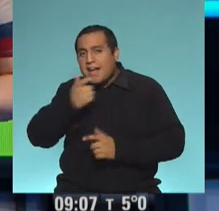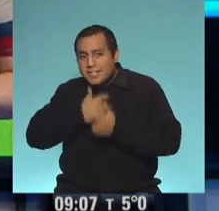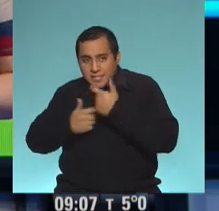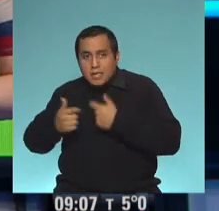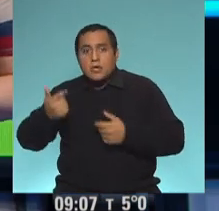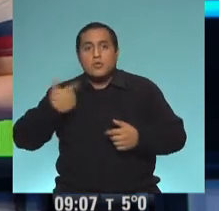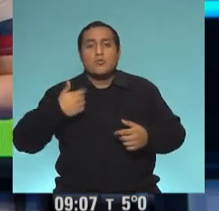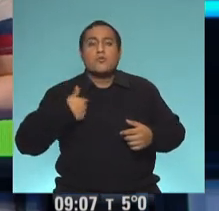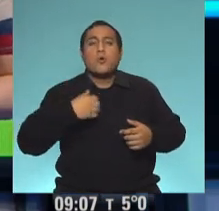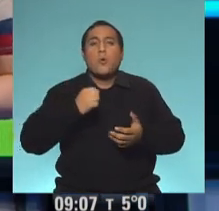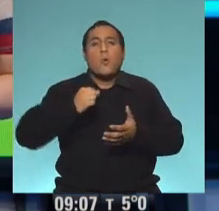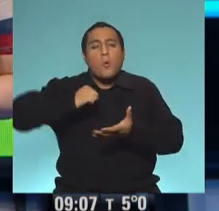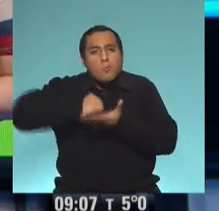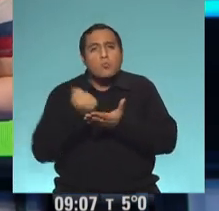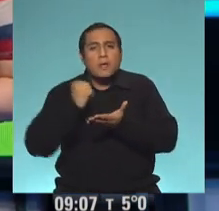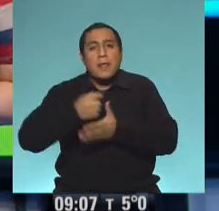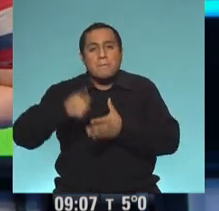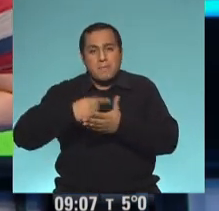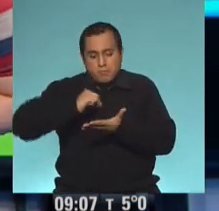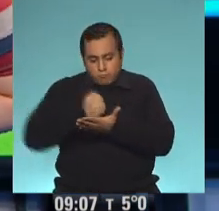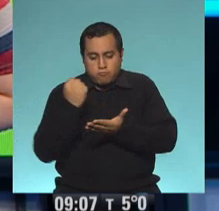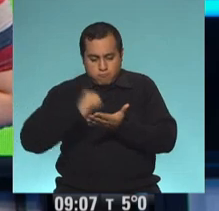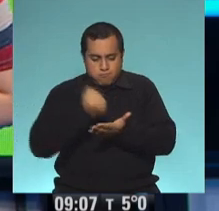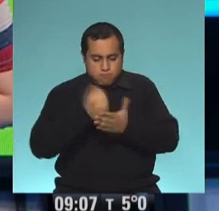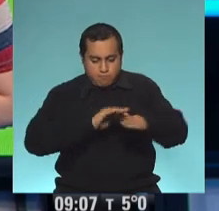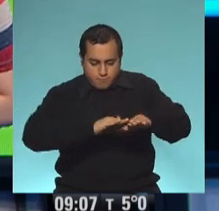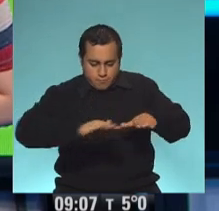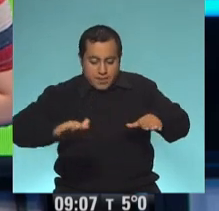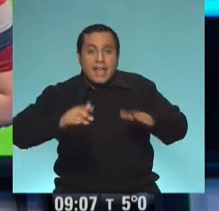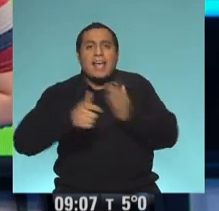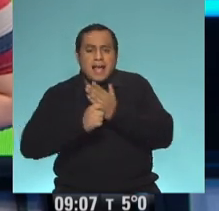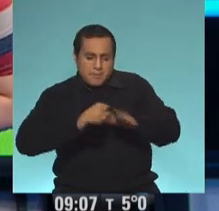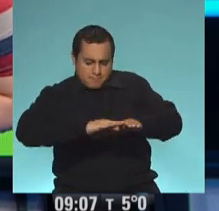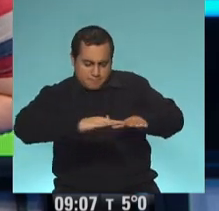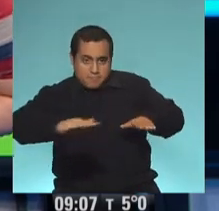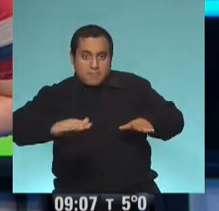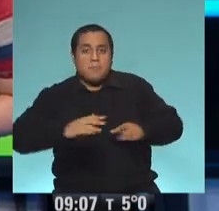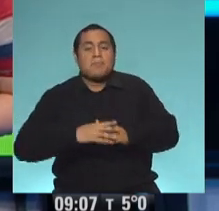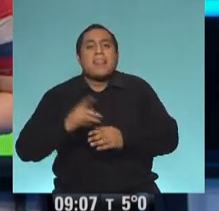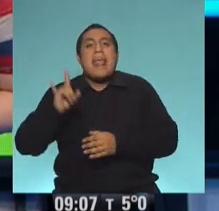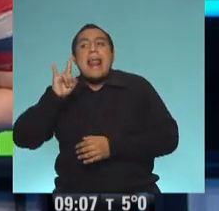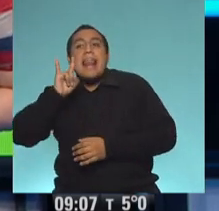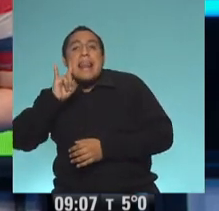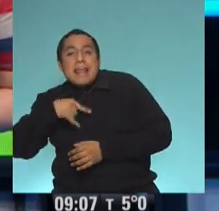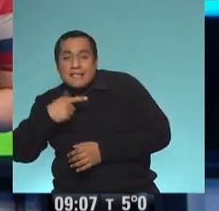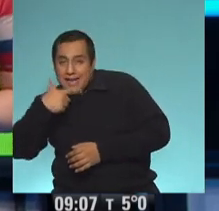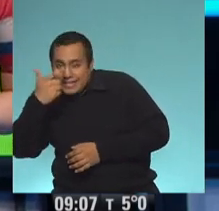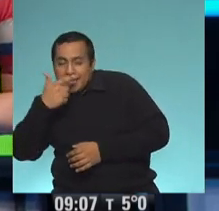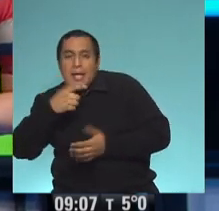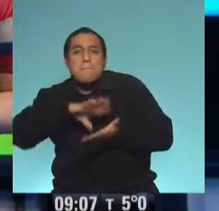muy rico, un purecito. Yo hago el puré nube. ¿Cómo es el puré nube? Porque era una técnica entre leche caliente y manteca derretida.